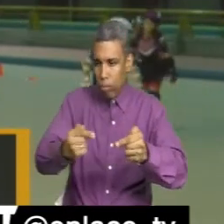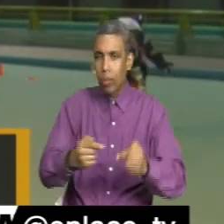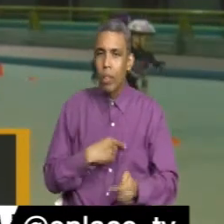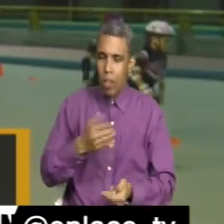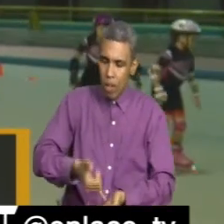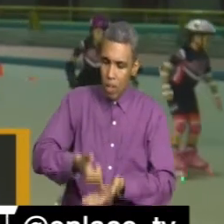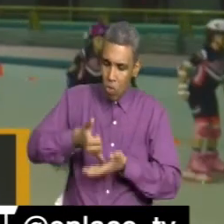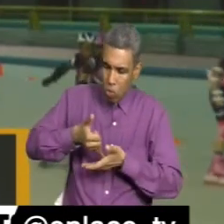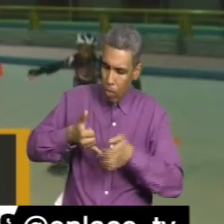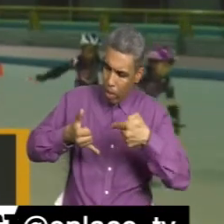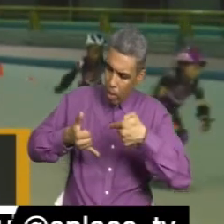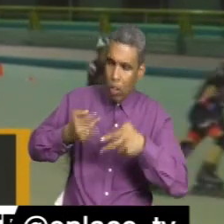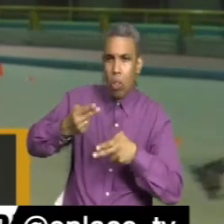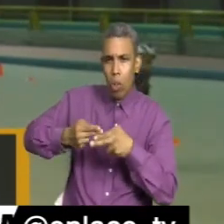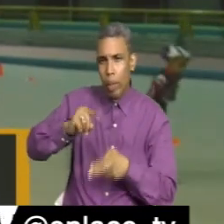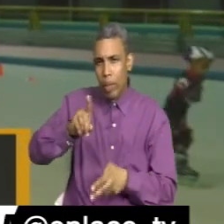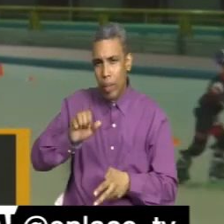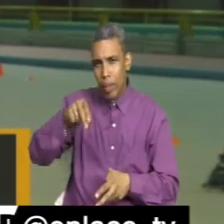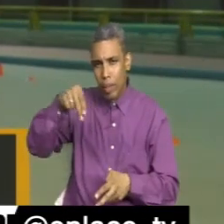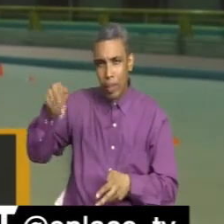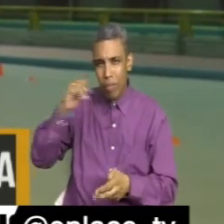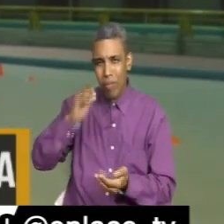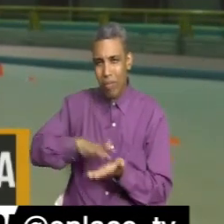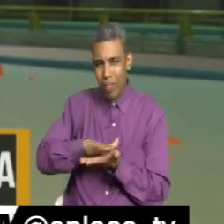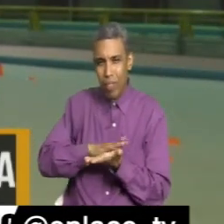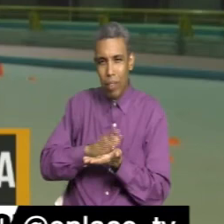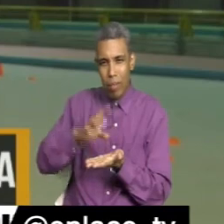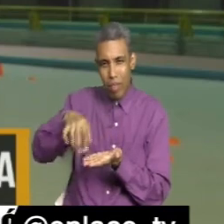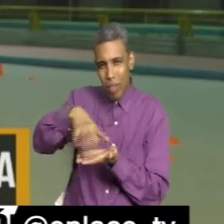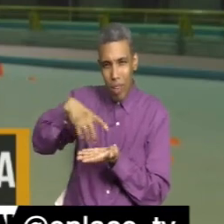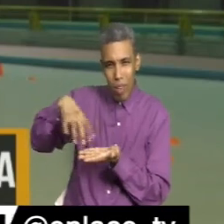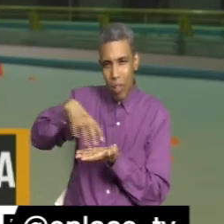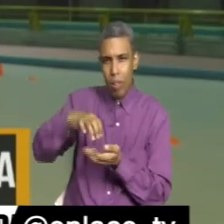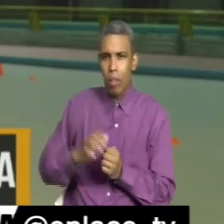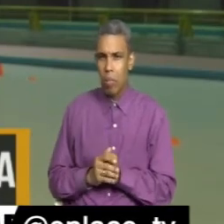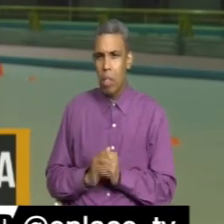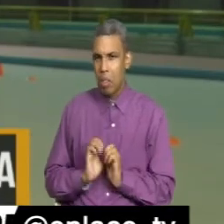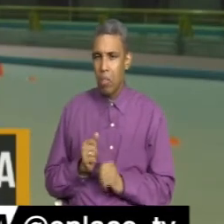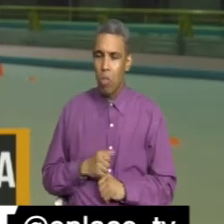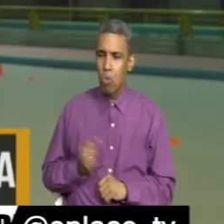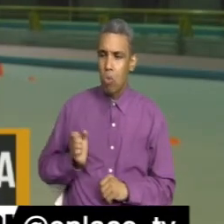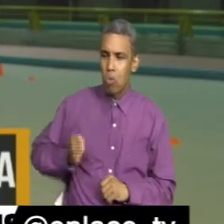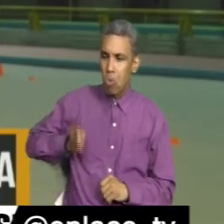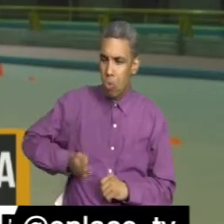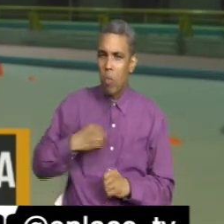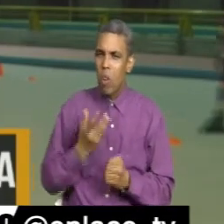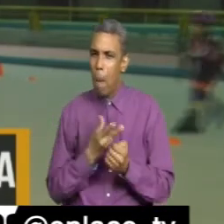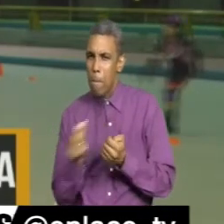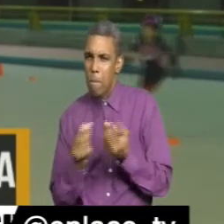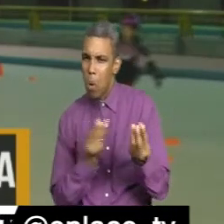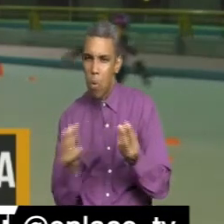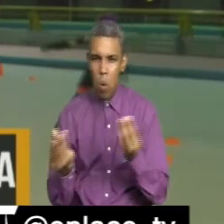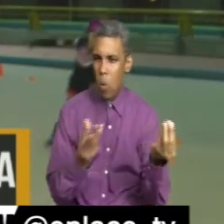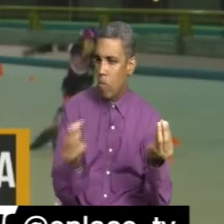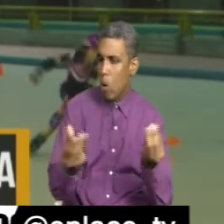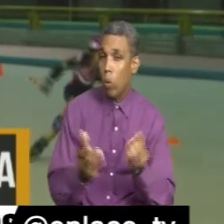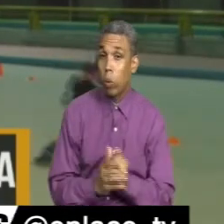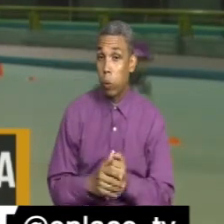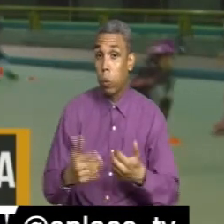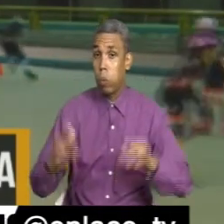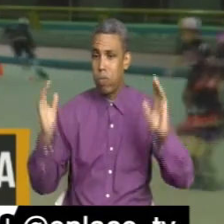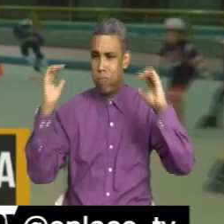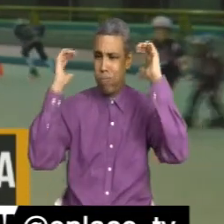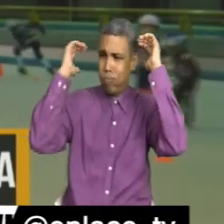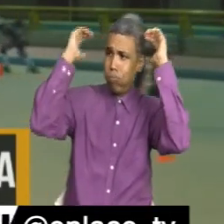pues, nos reunimos los clubes de Santander y norte de Santander. Es una copa con un nivel muy bueno. muy alto, incluso también